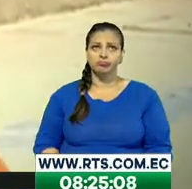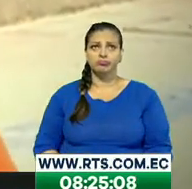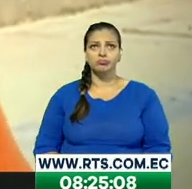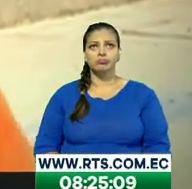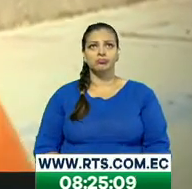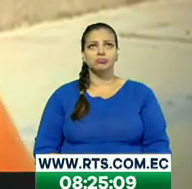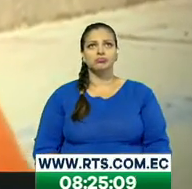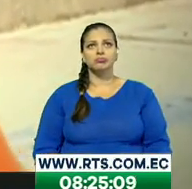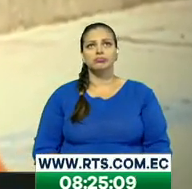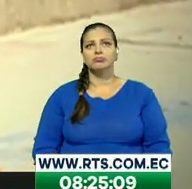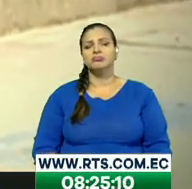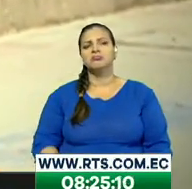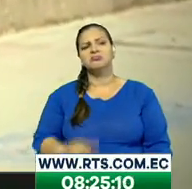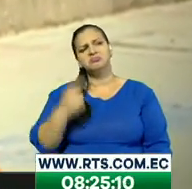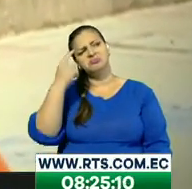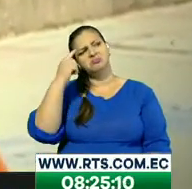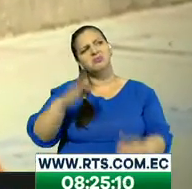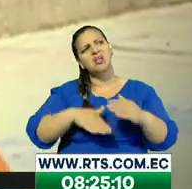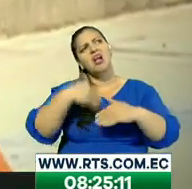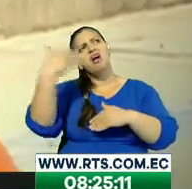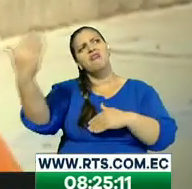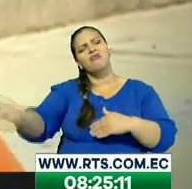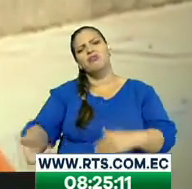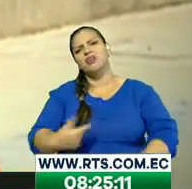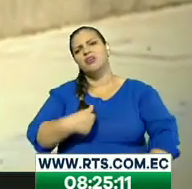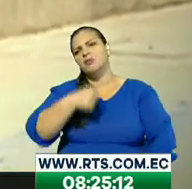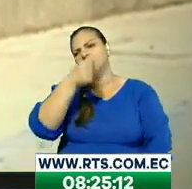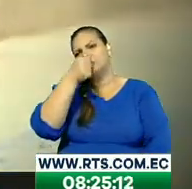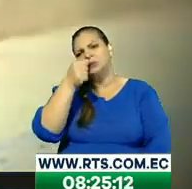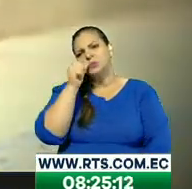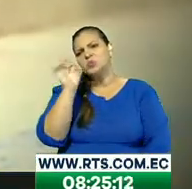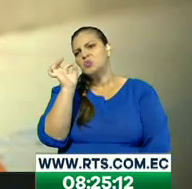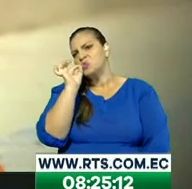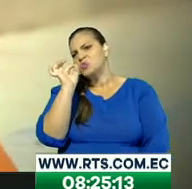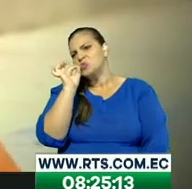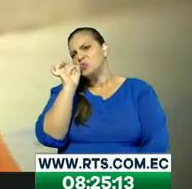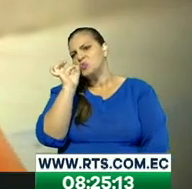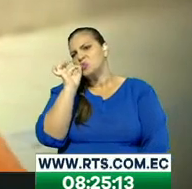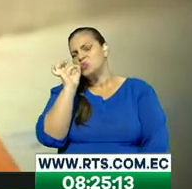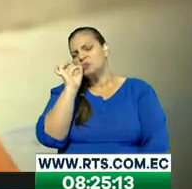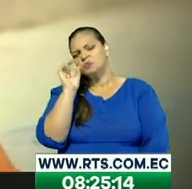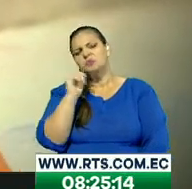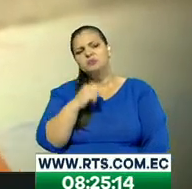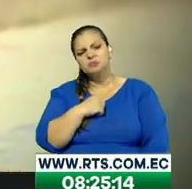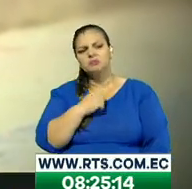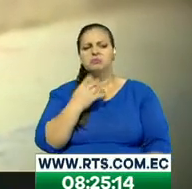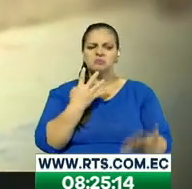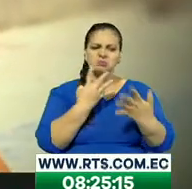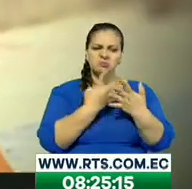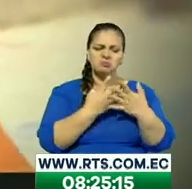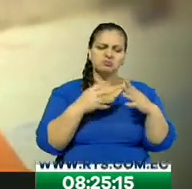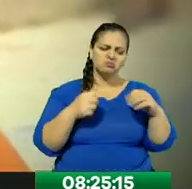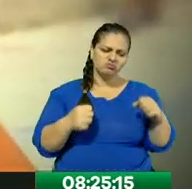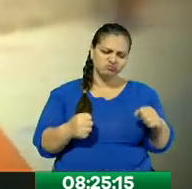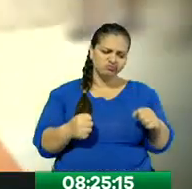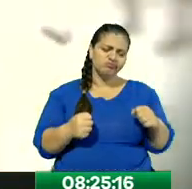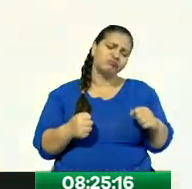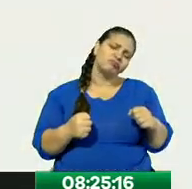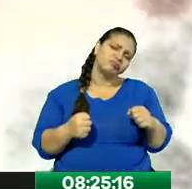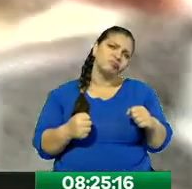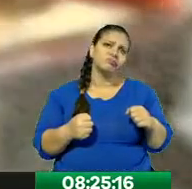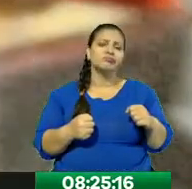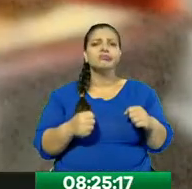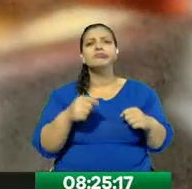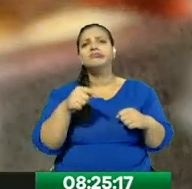es drogándome. Hoy me estoy divirtiendo sanamente, claro, con gente que no conozco, hoy es parte de mi familia.